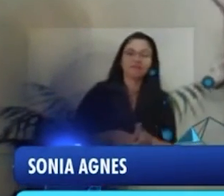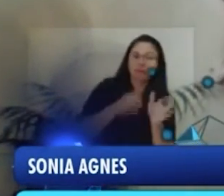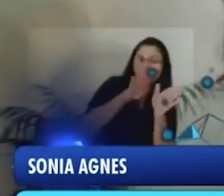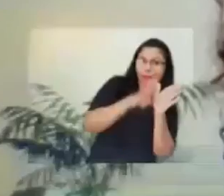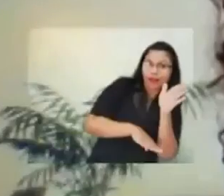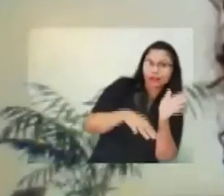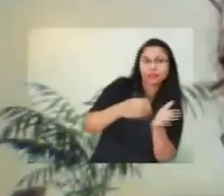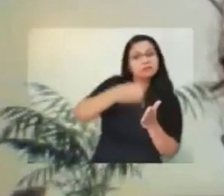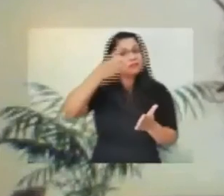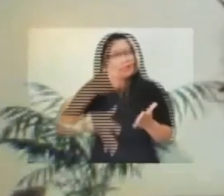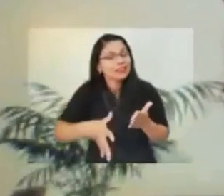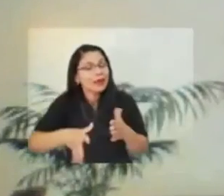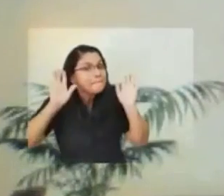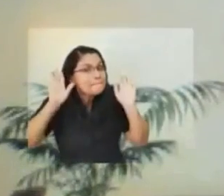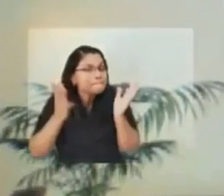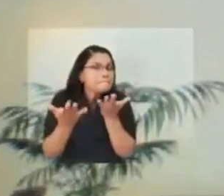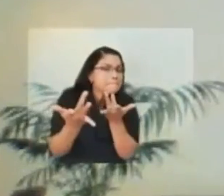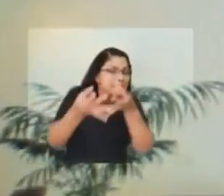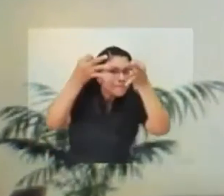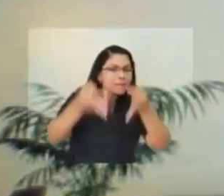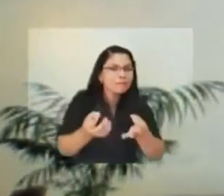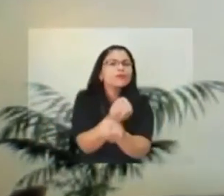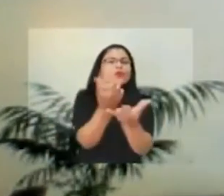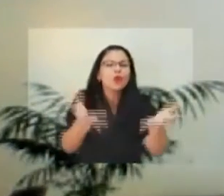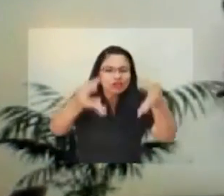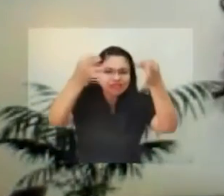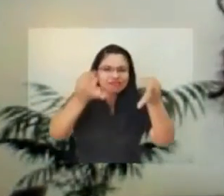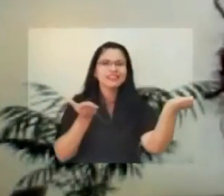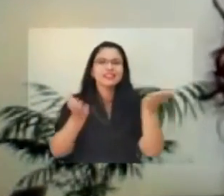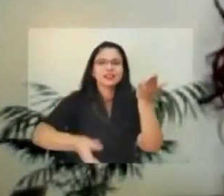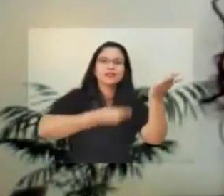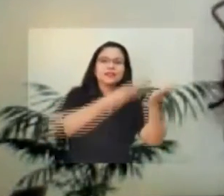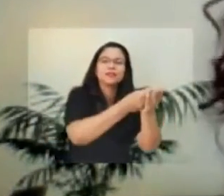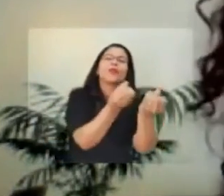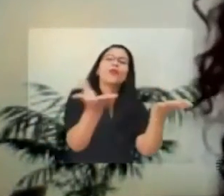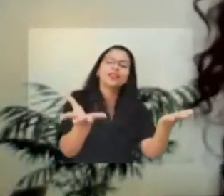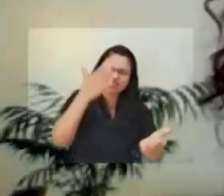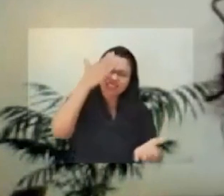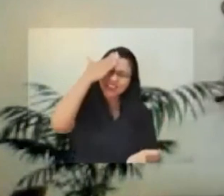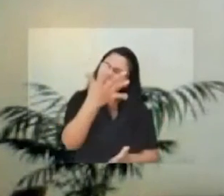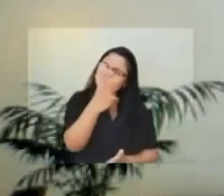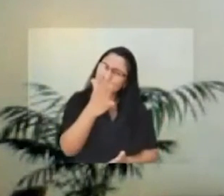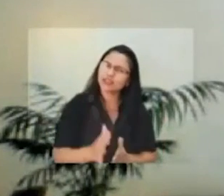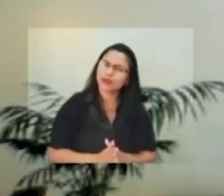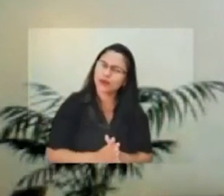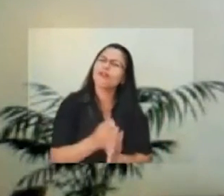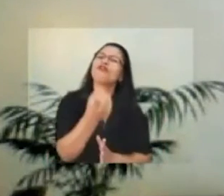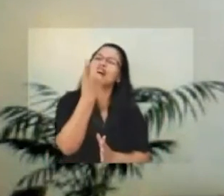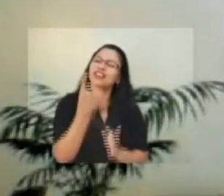más caro, no sé si hay alguna referencia respecto a cuánto saldrían los servicios. ¿Tienen algún dato, alguna indicación, o todavía no se sabe